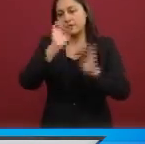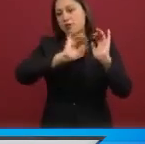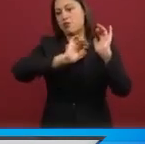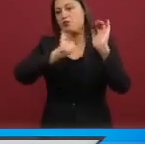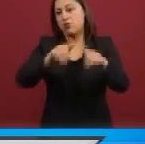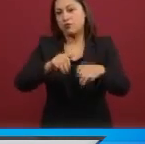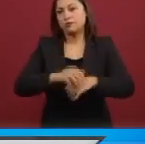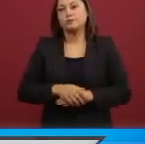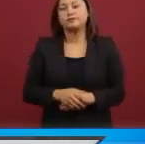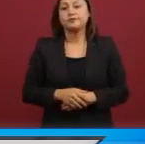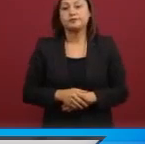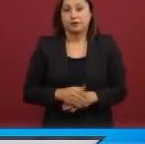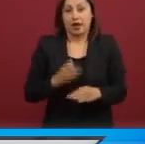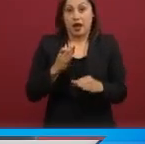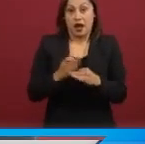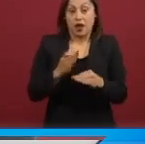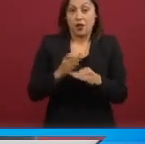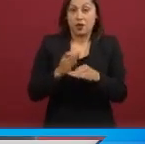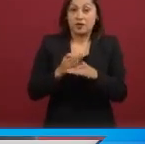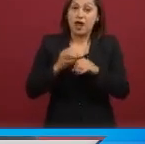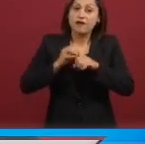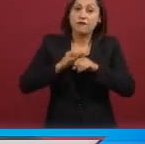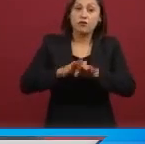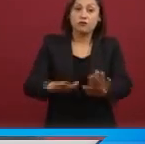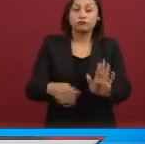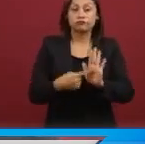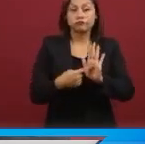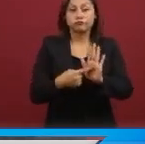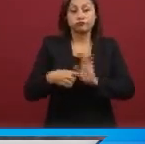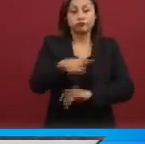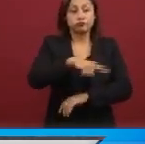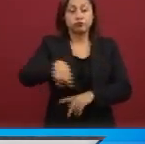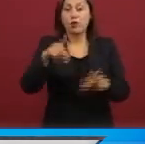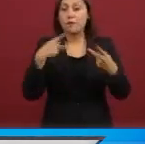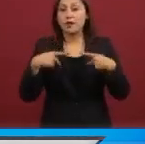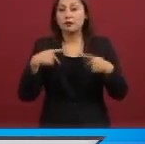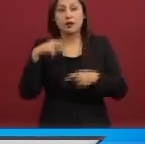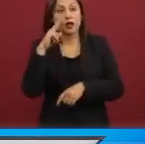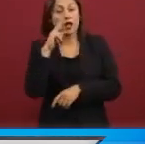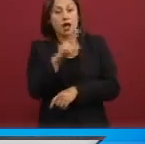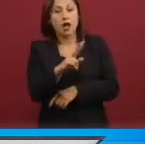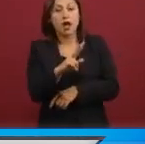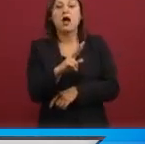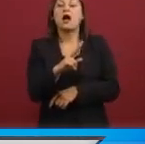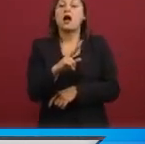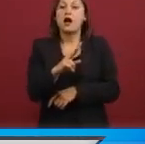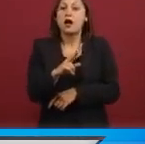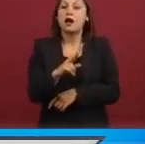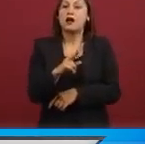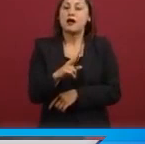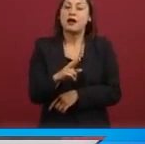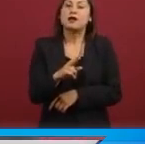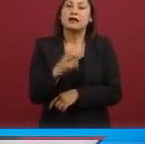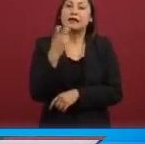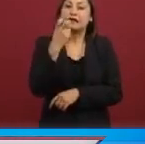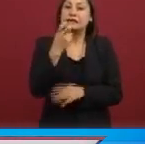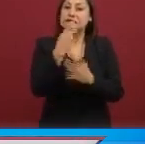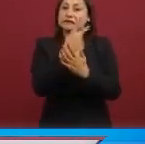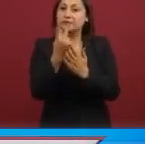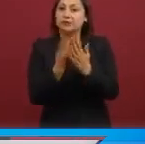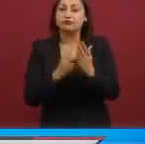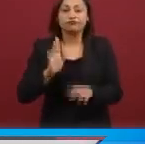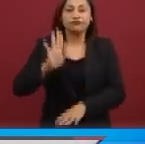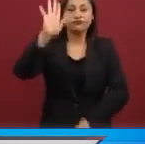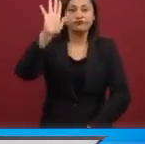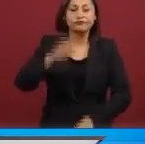La capacidad máxima del programa será de 300,000 estudiantes. El presidente Andrés Manuel López Obrador afirma que este programa es similar a la